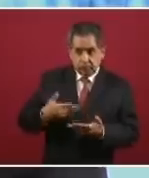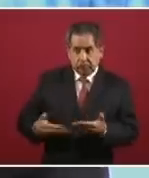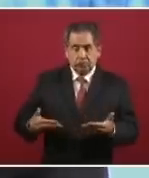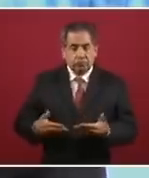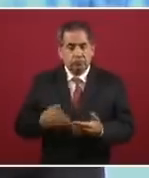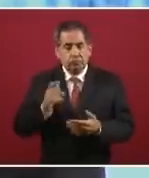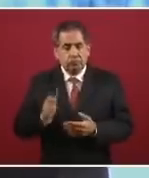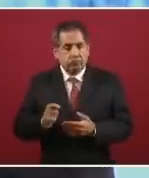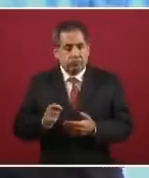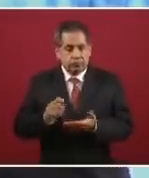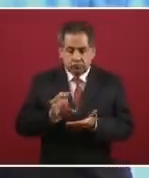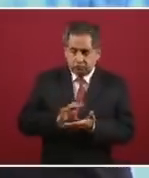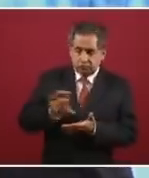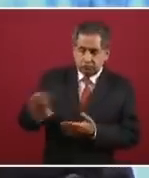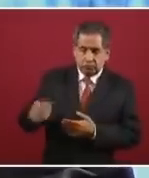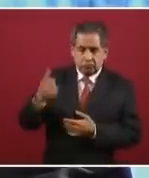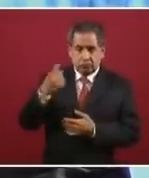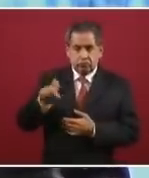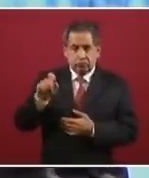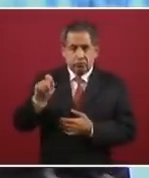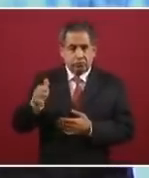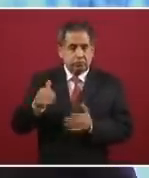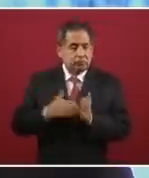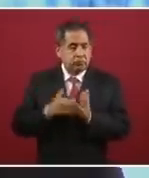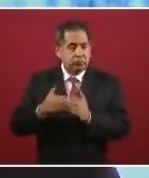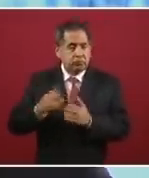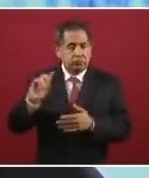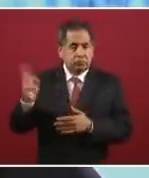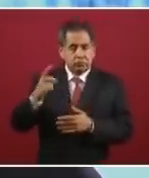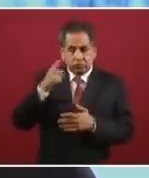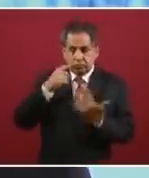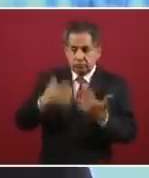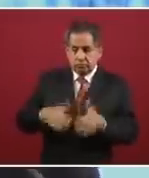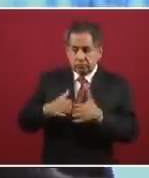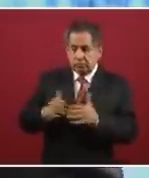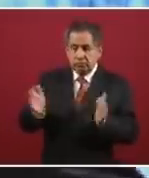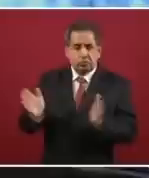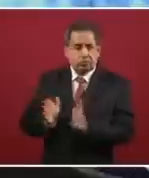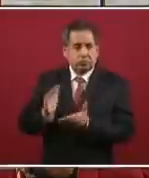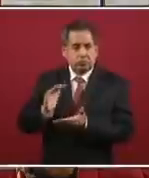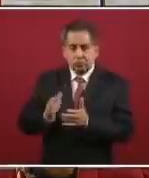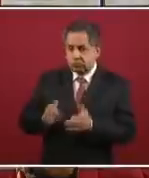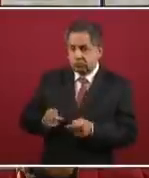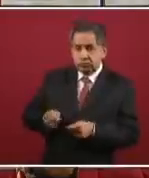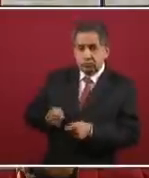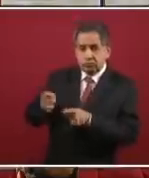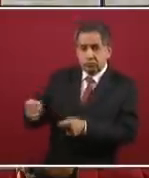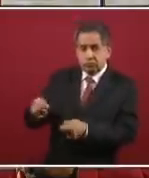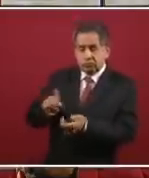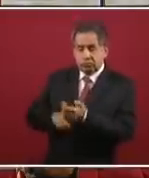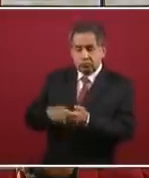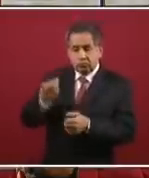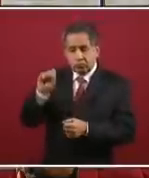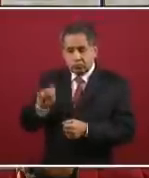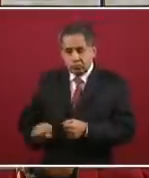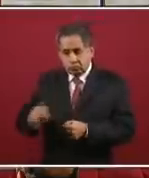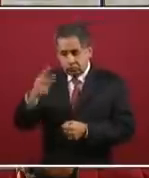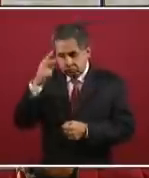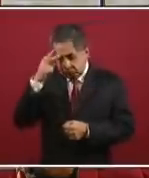se han desembolsado 126 millones de dólares para microfinanciamiento a pequeñas y medianas empresas sur de México.